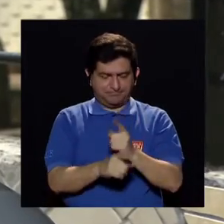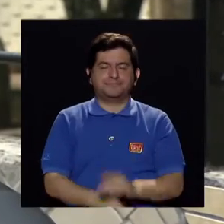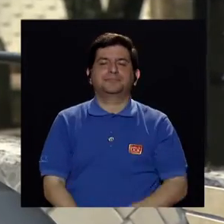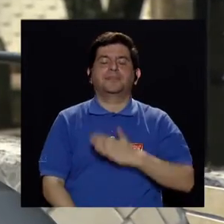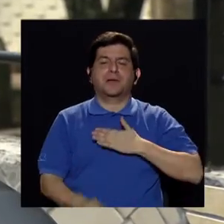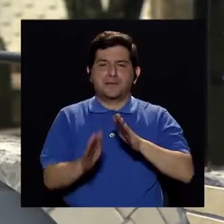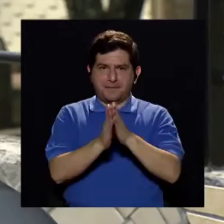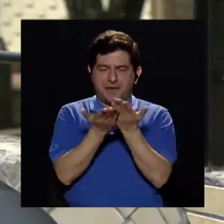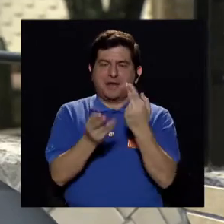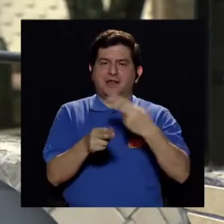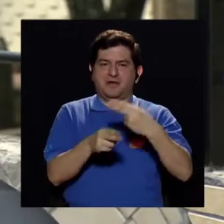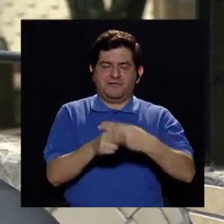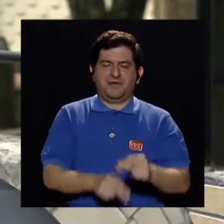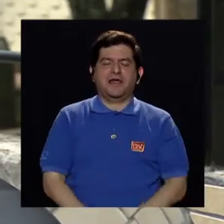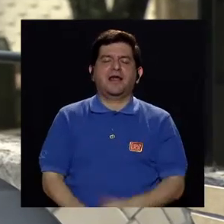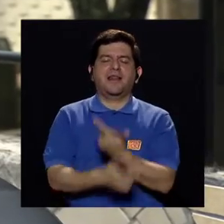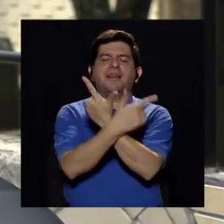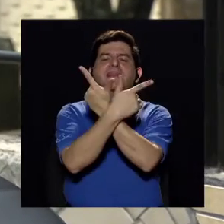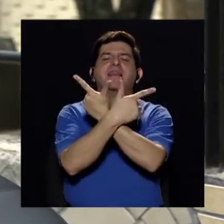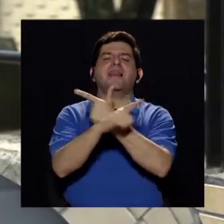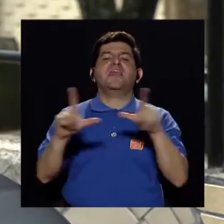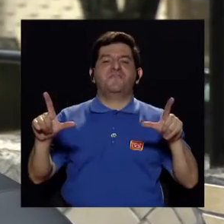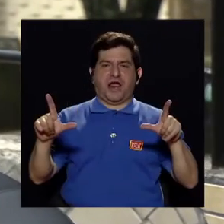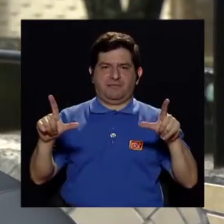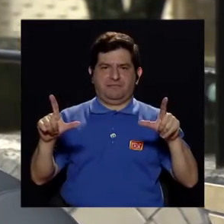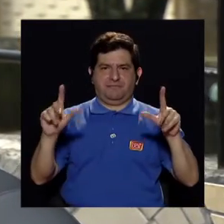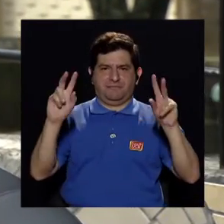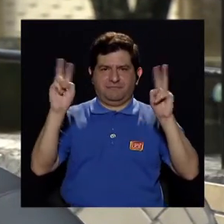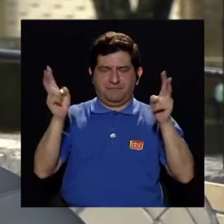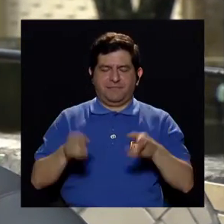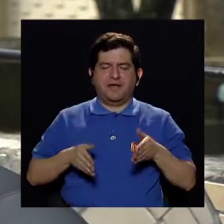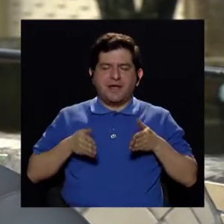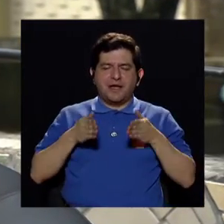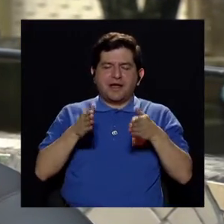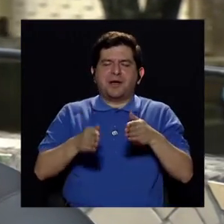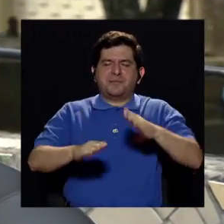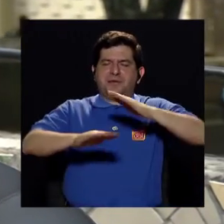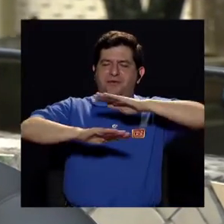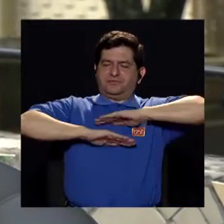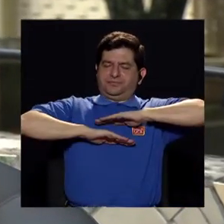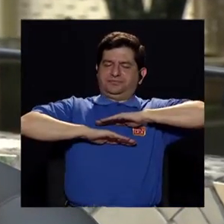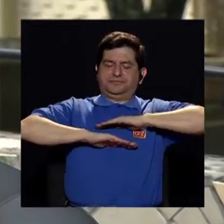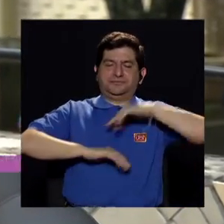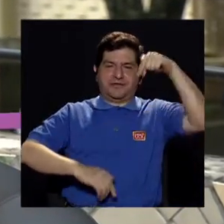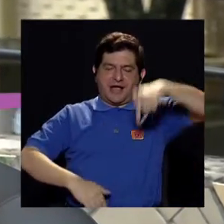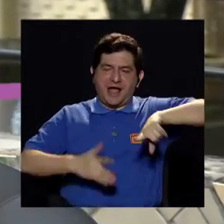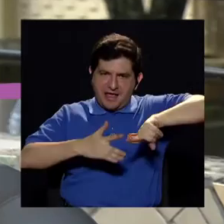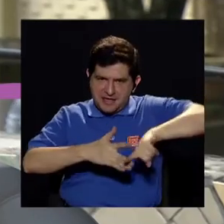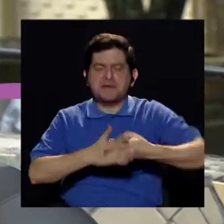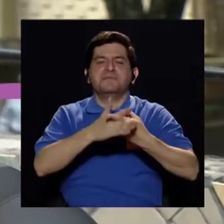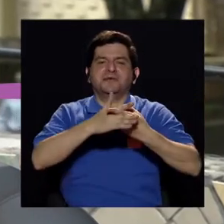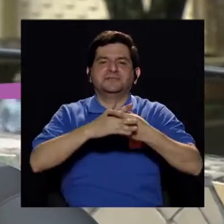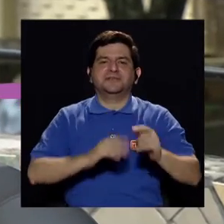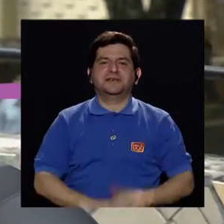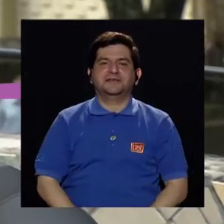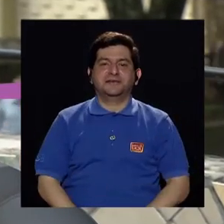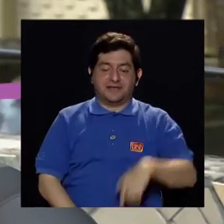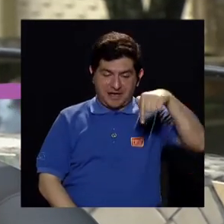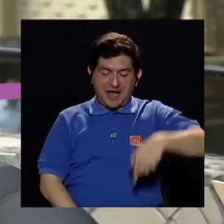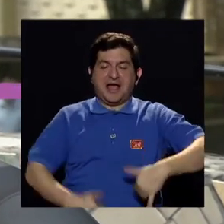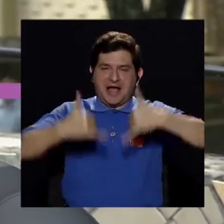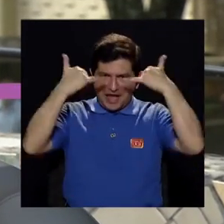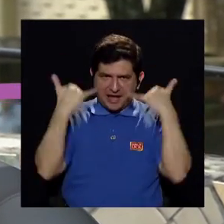Exactamente, bueno, mi libro se llama Libre. El camino a la plenitud comienza aquí. Como dijimos, este